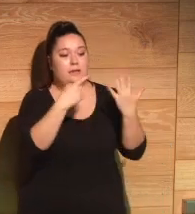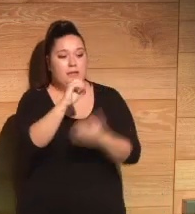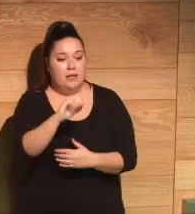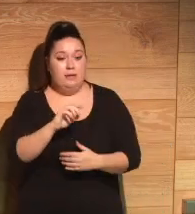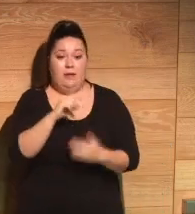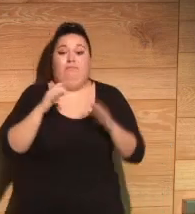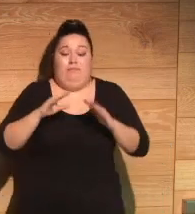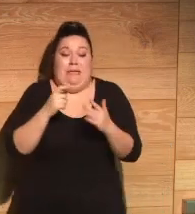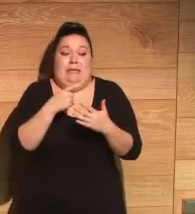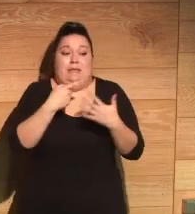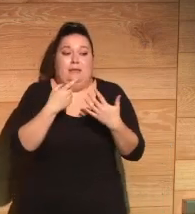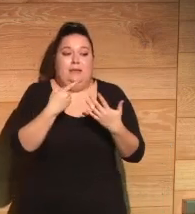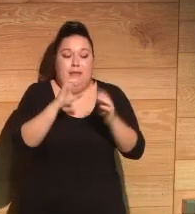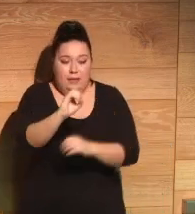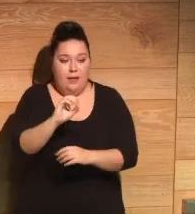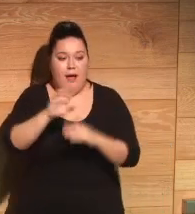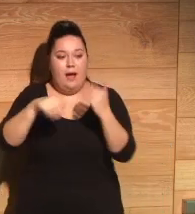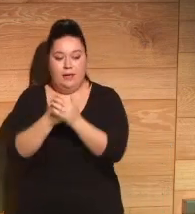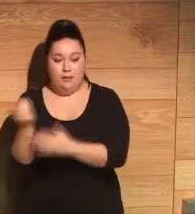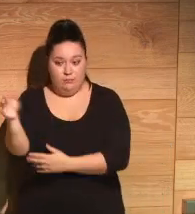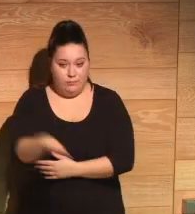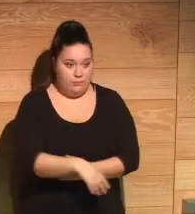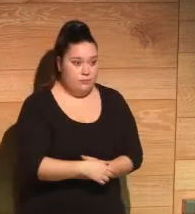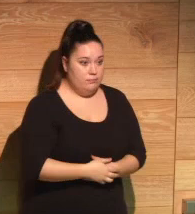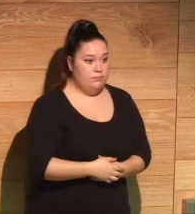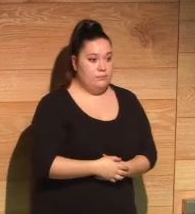¿no? Y pues una es una generación de